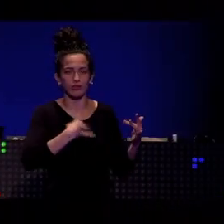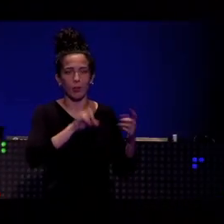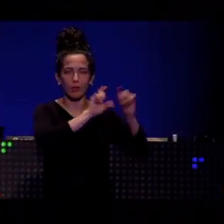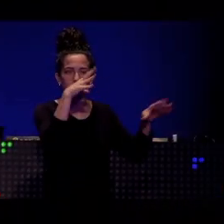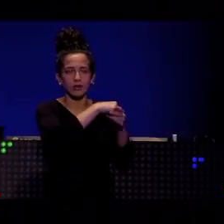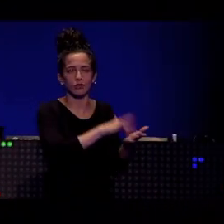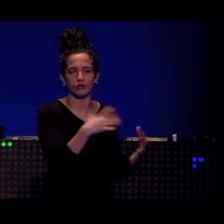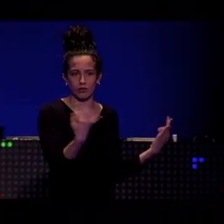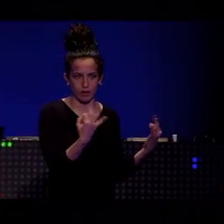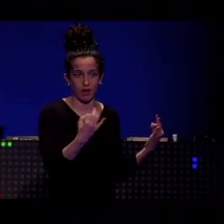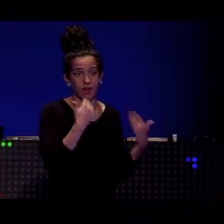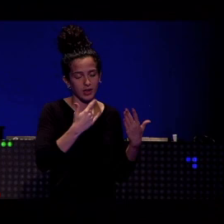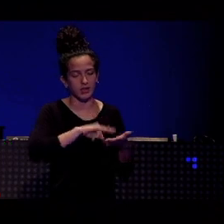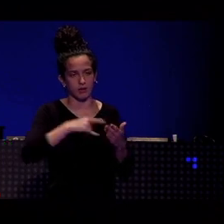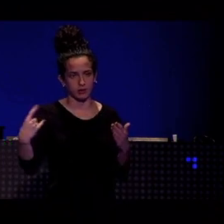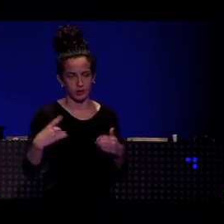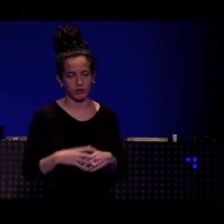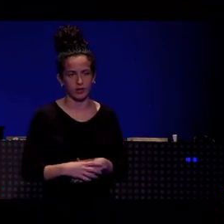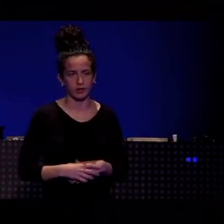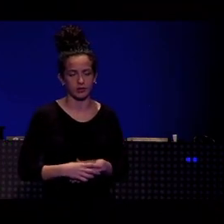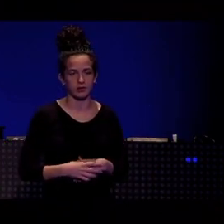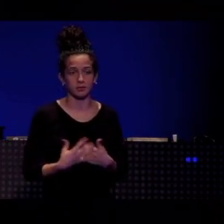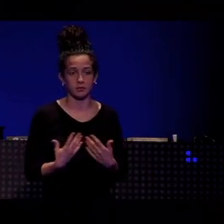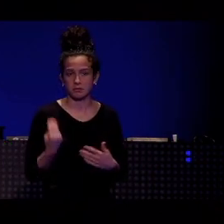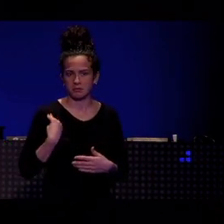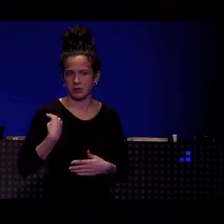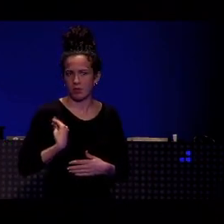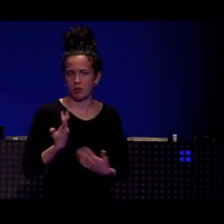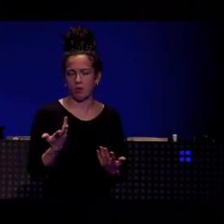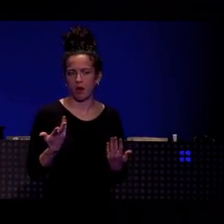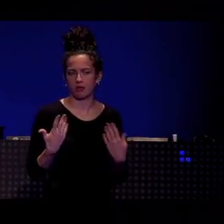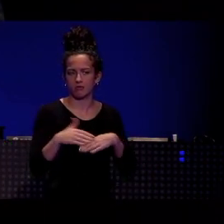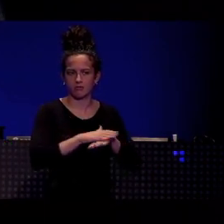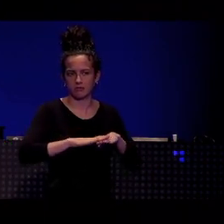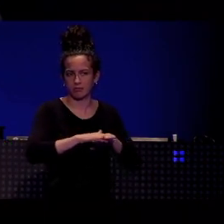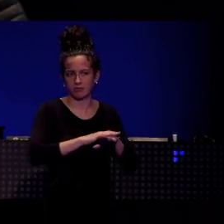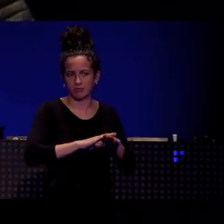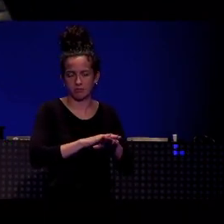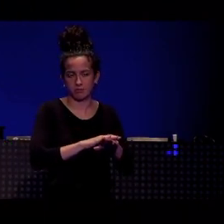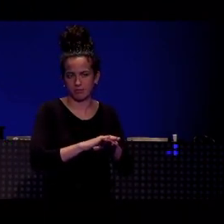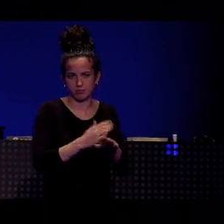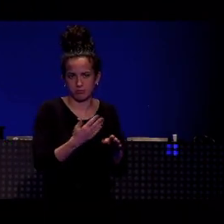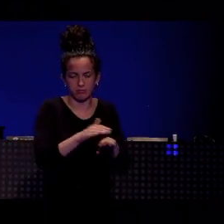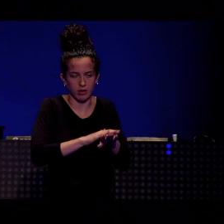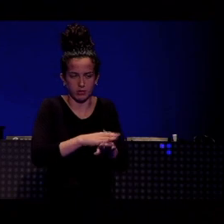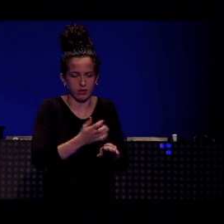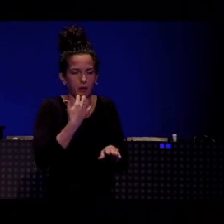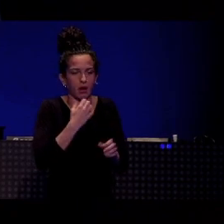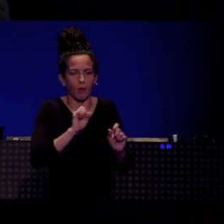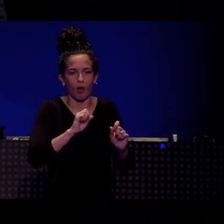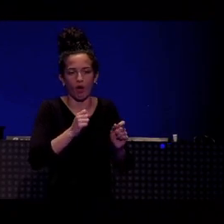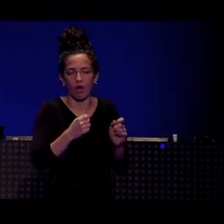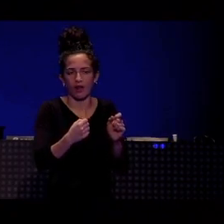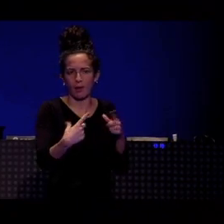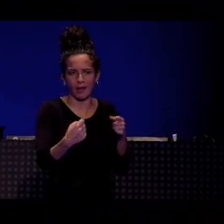empresa gracias a plataformas básicas como puede ser el mail el whatsapp facetime o